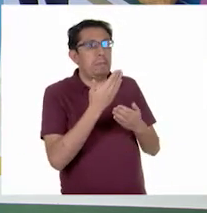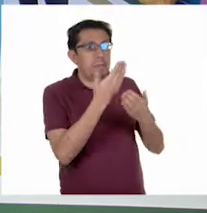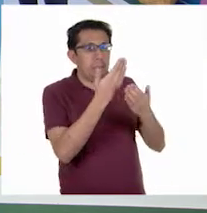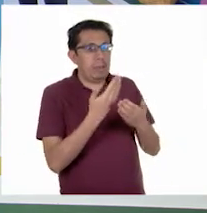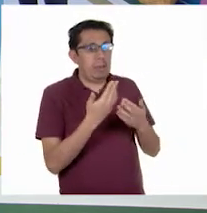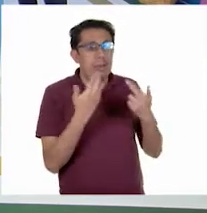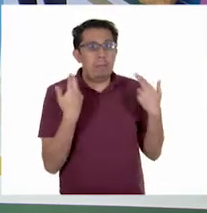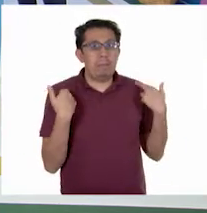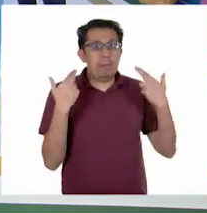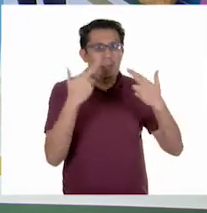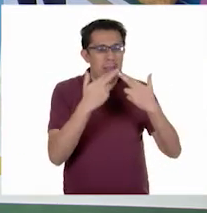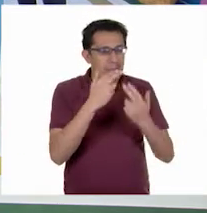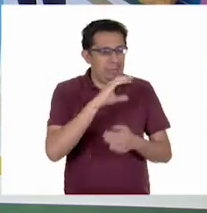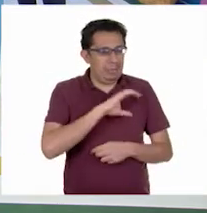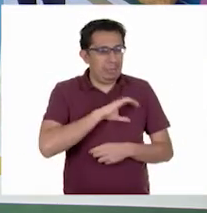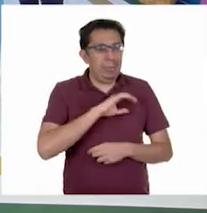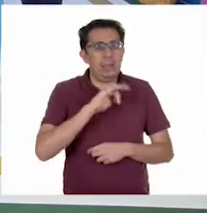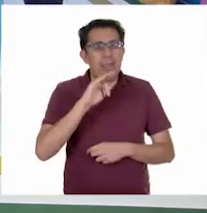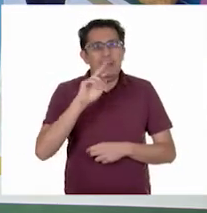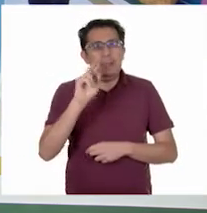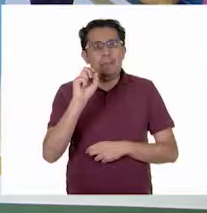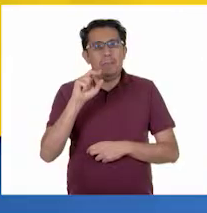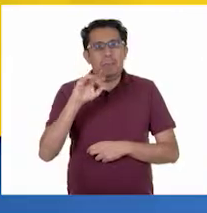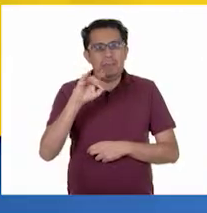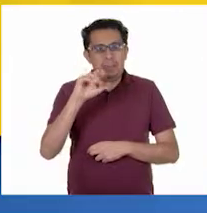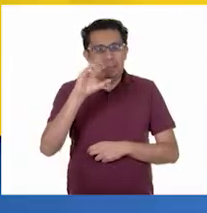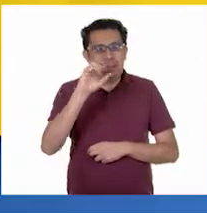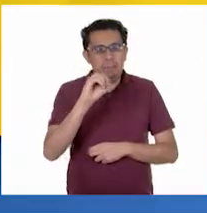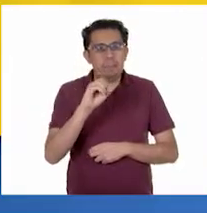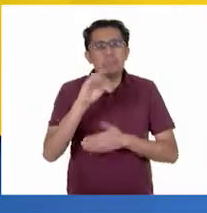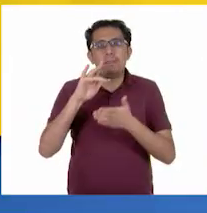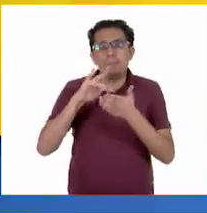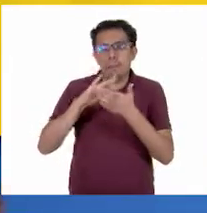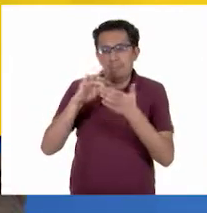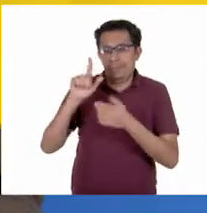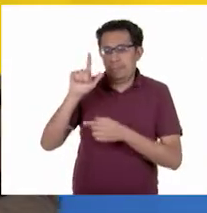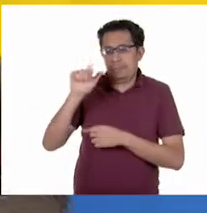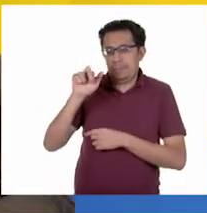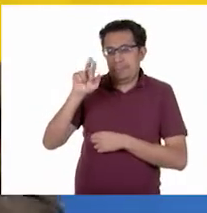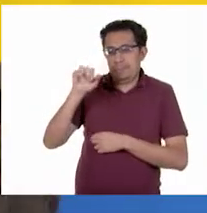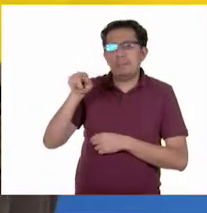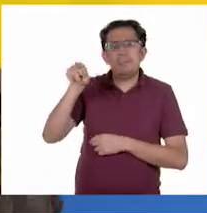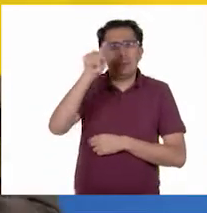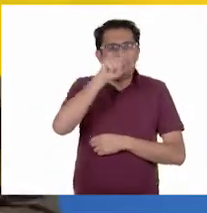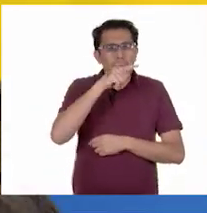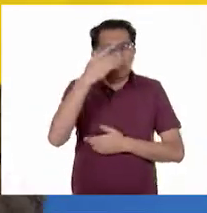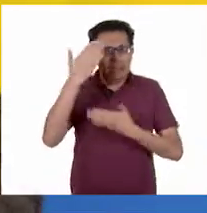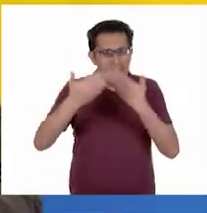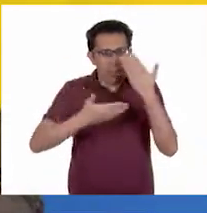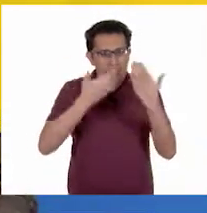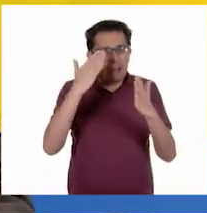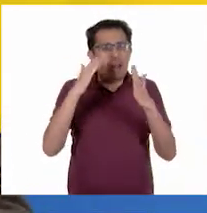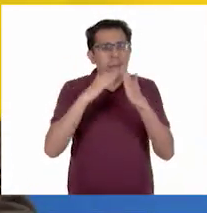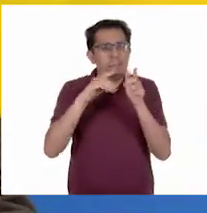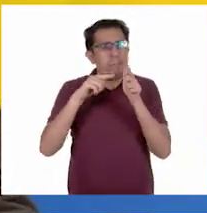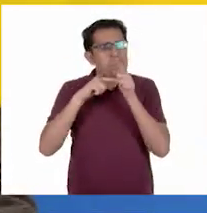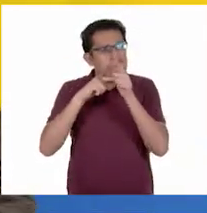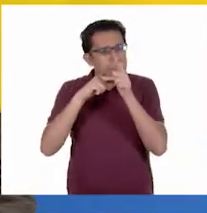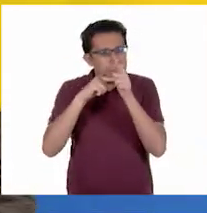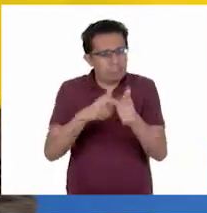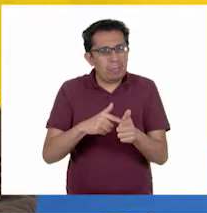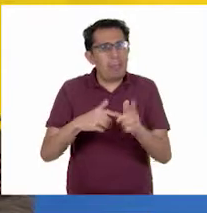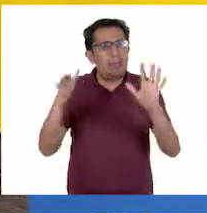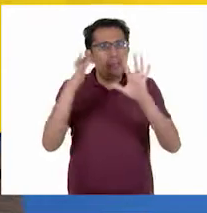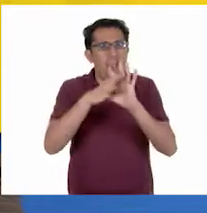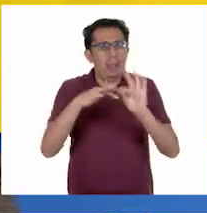querido profesor Francisco Olivares. Muchas gracias, Laritón. Estudiantes en casa, vamos a seguir platicando sobre los poemas y